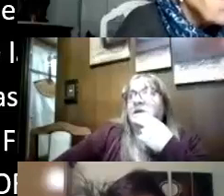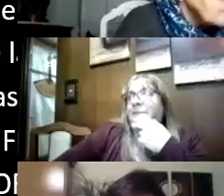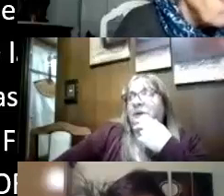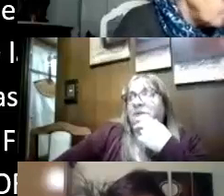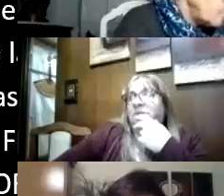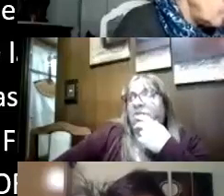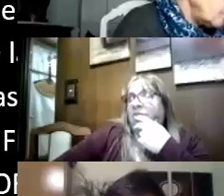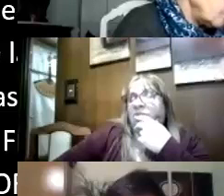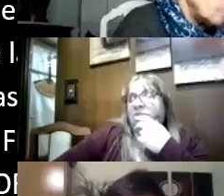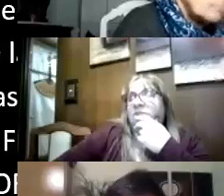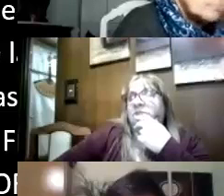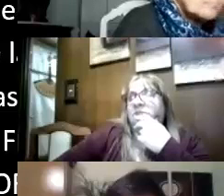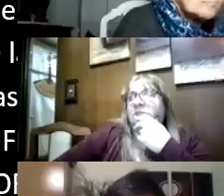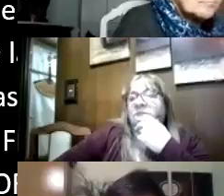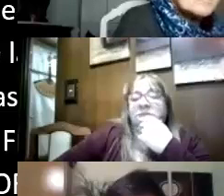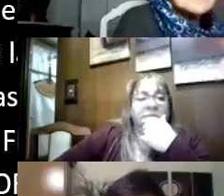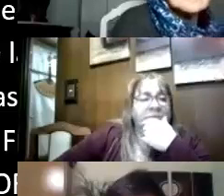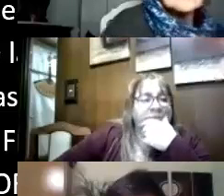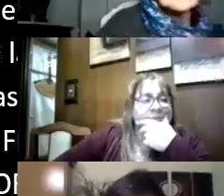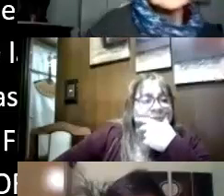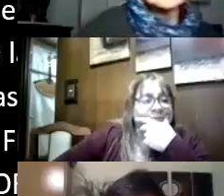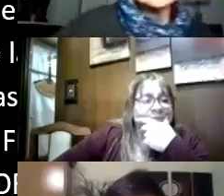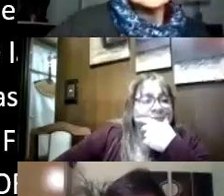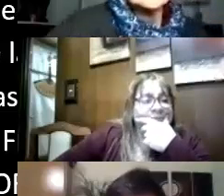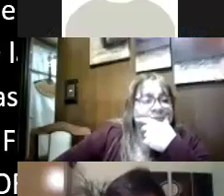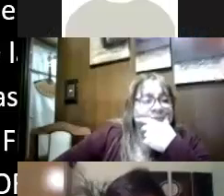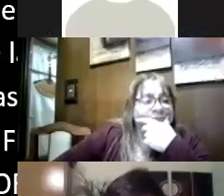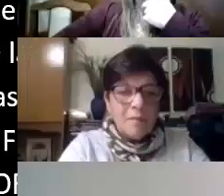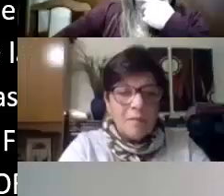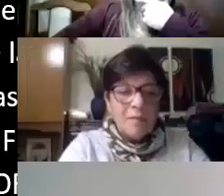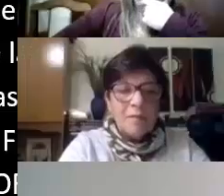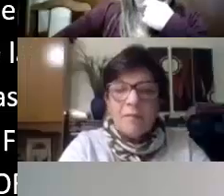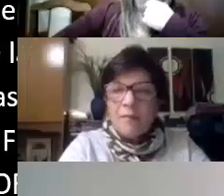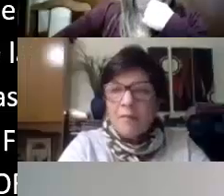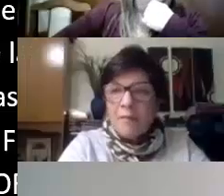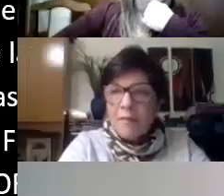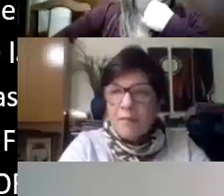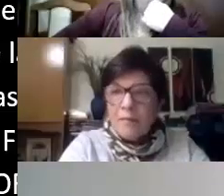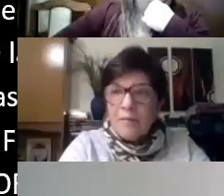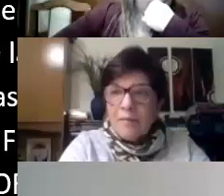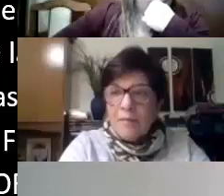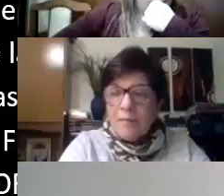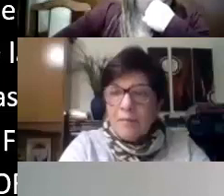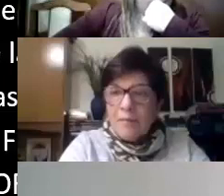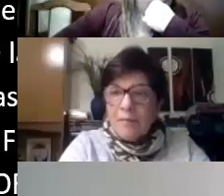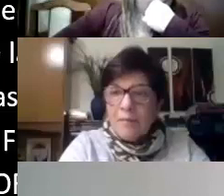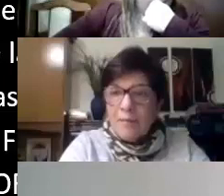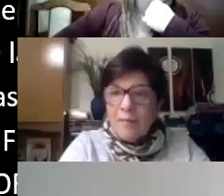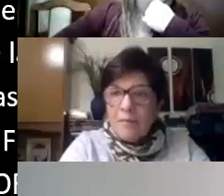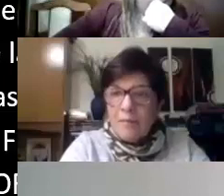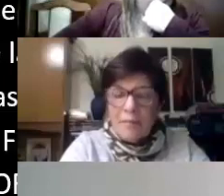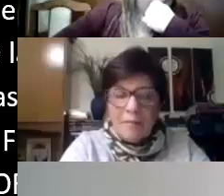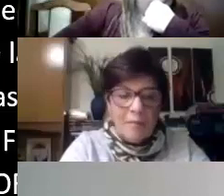Está diseñado específicamente para ese fin. Esto estaría incorporado dentro del